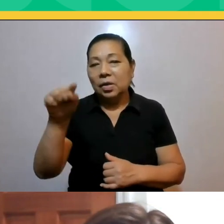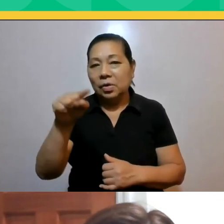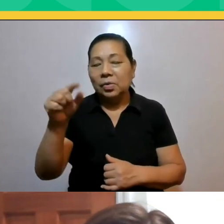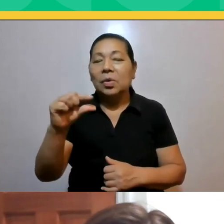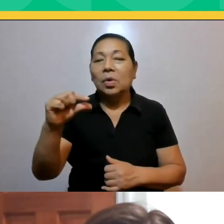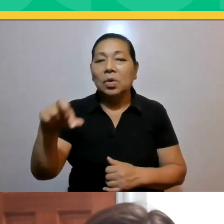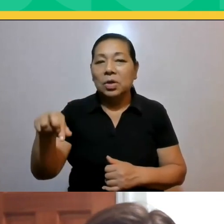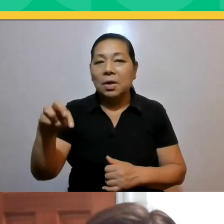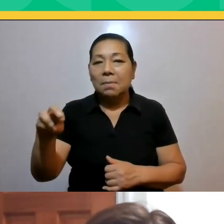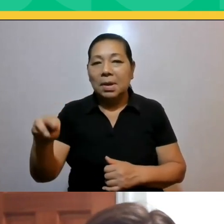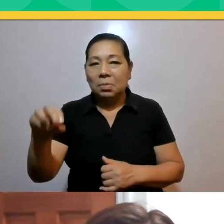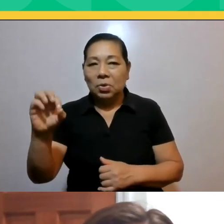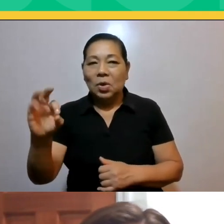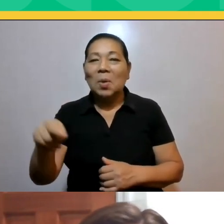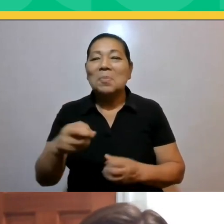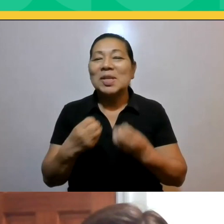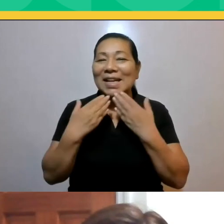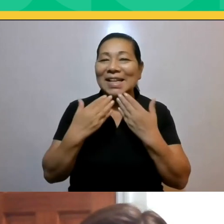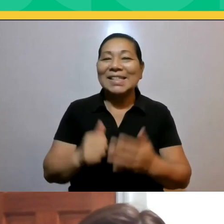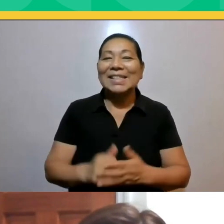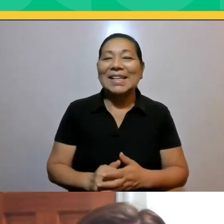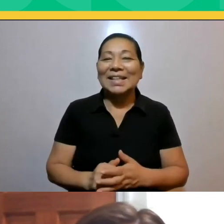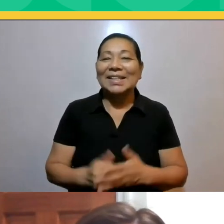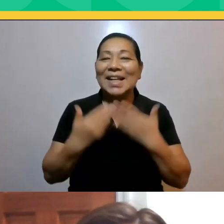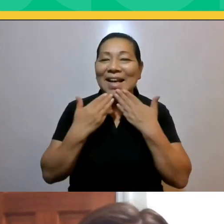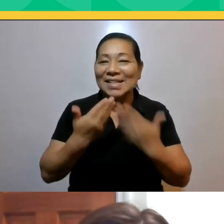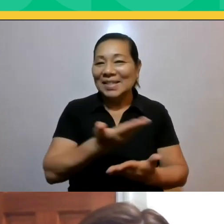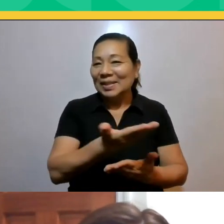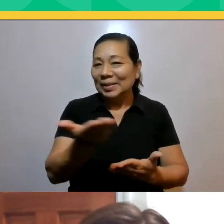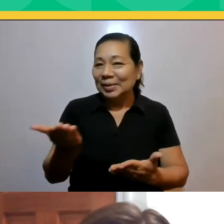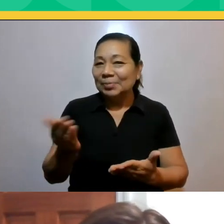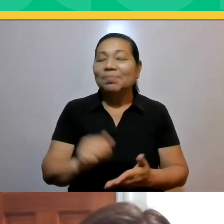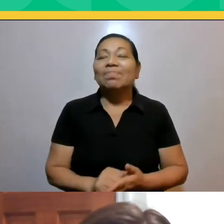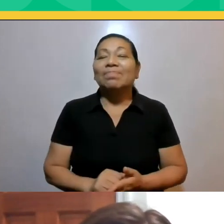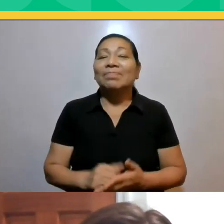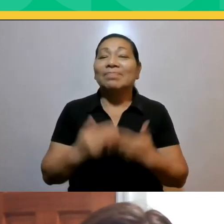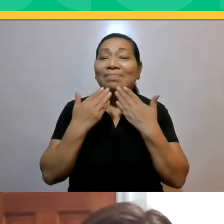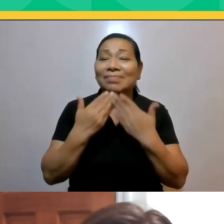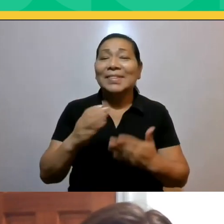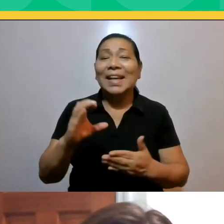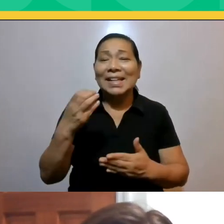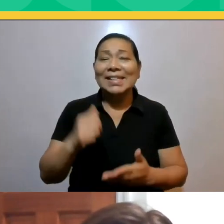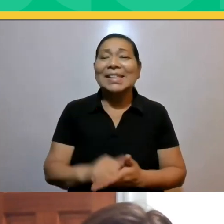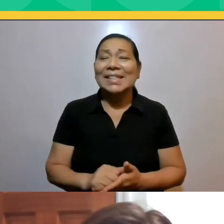jose.arruz@gmail.com. Muchas Exacto. gracias, muchas gracias. Gracias a ustedes, gracias Cristian,